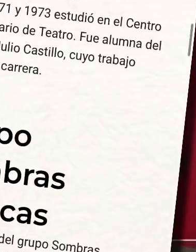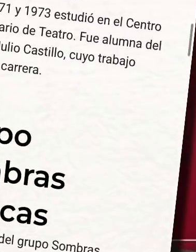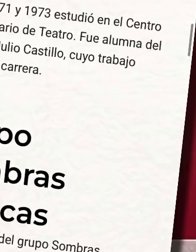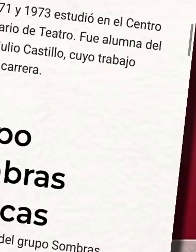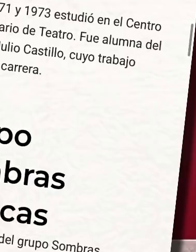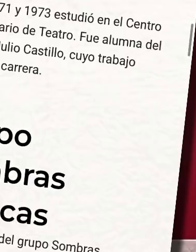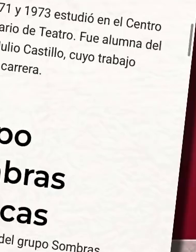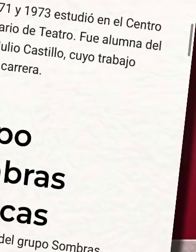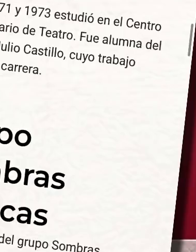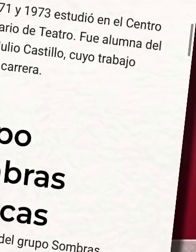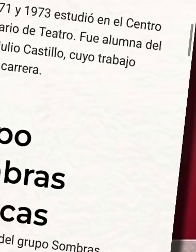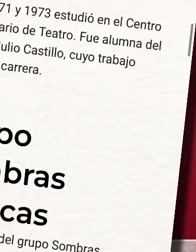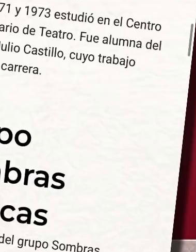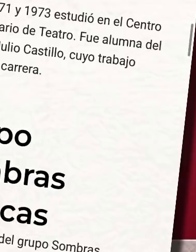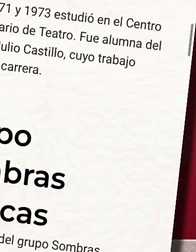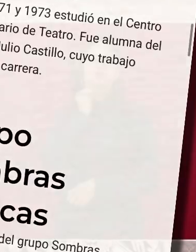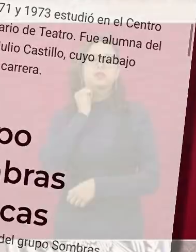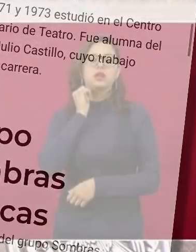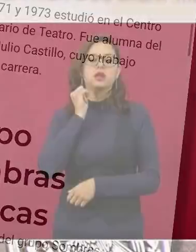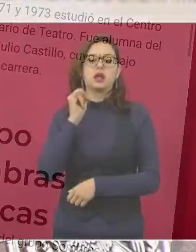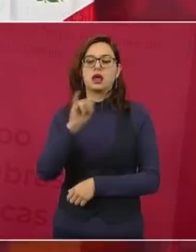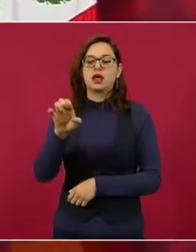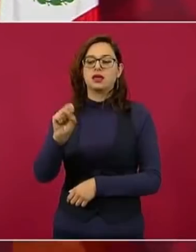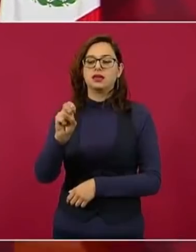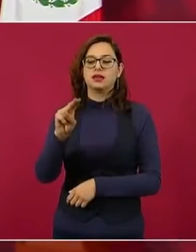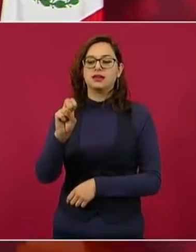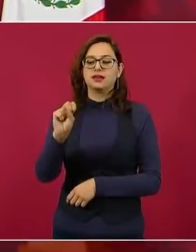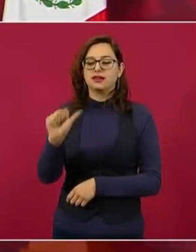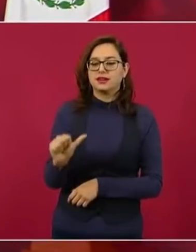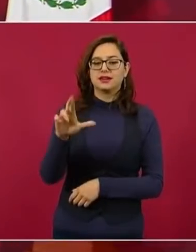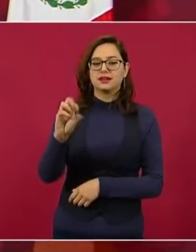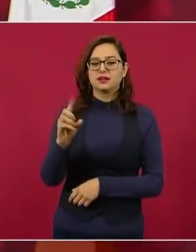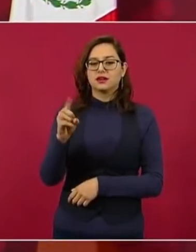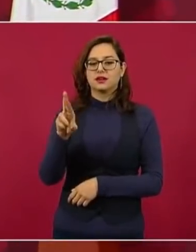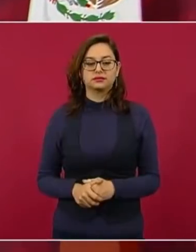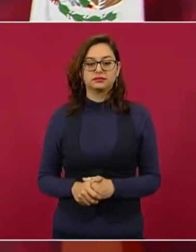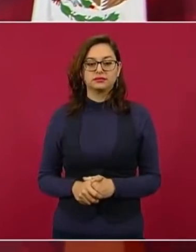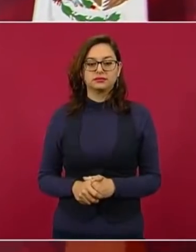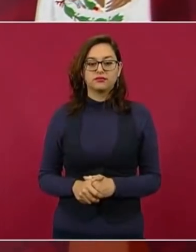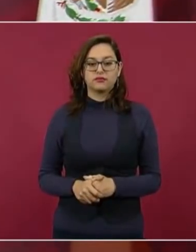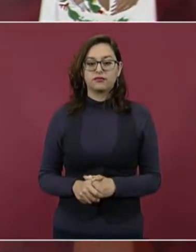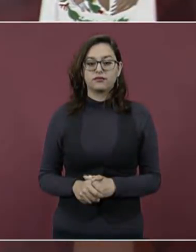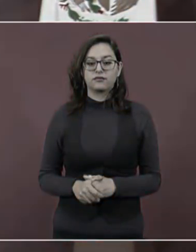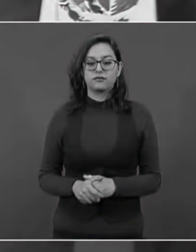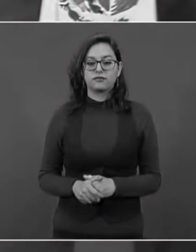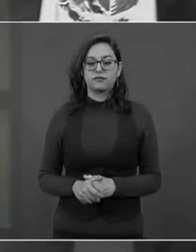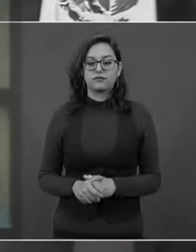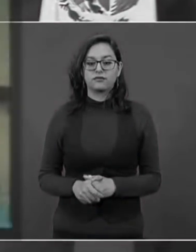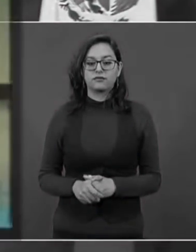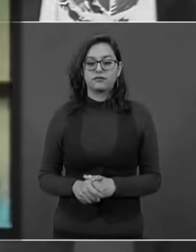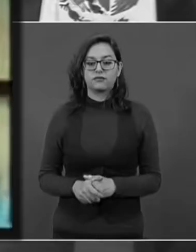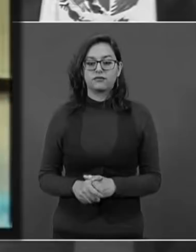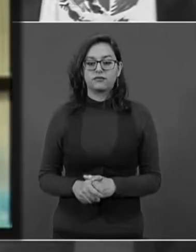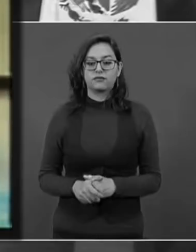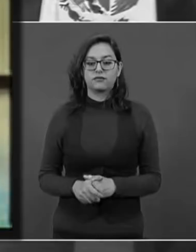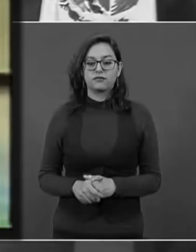a la senadora suplente, Jesusa Rodríguez. Válgame Dios. Ella va a ser.